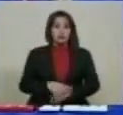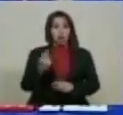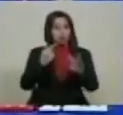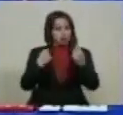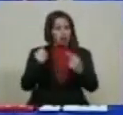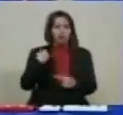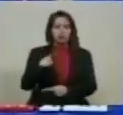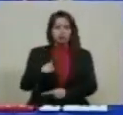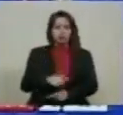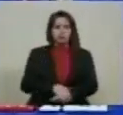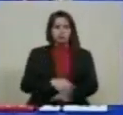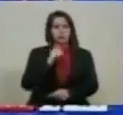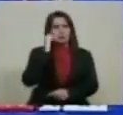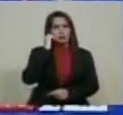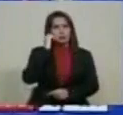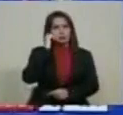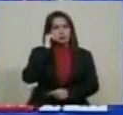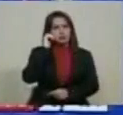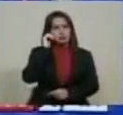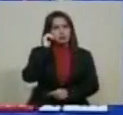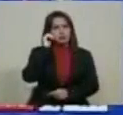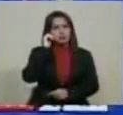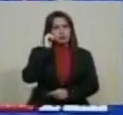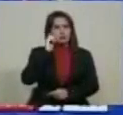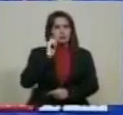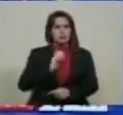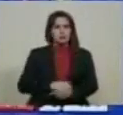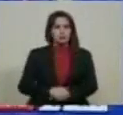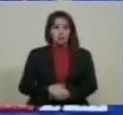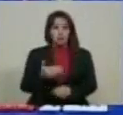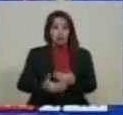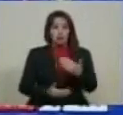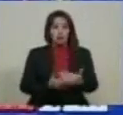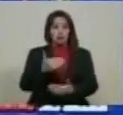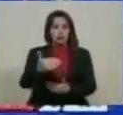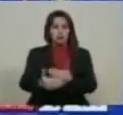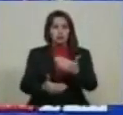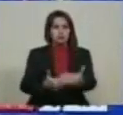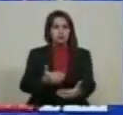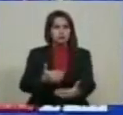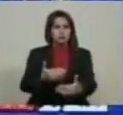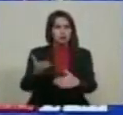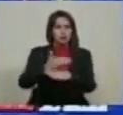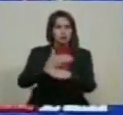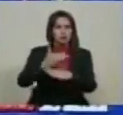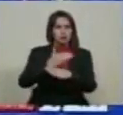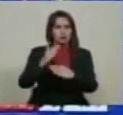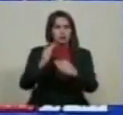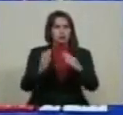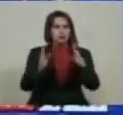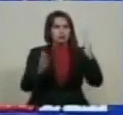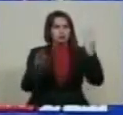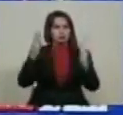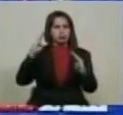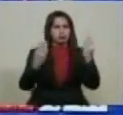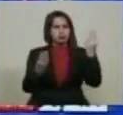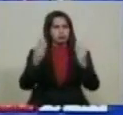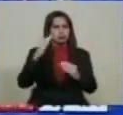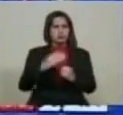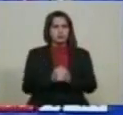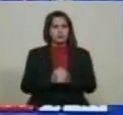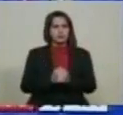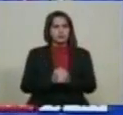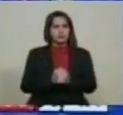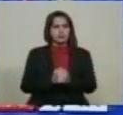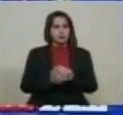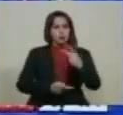tenemos. Me estoy refiriendo a que se ha avanzado en la preparación del guión y la preproducción